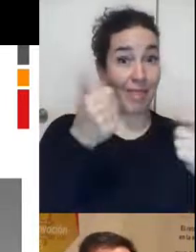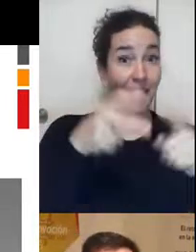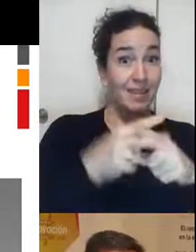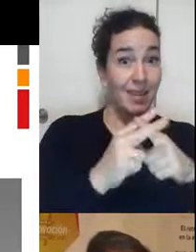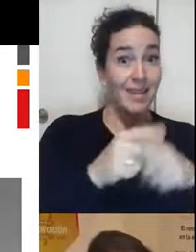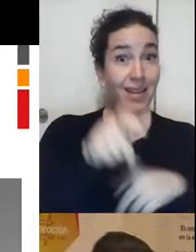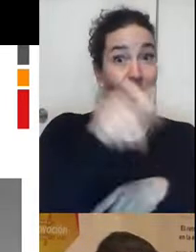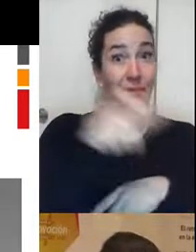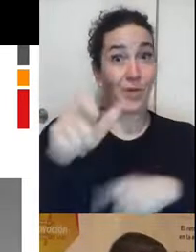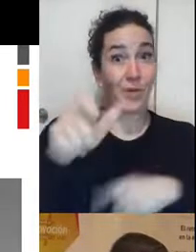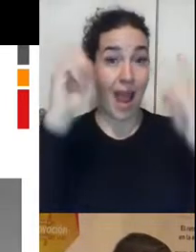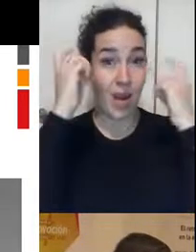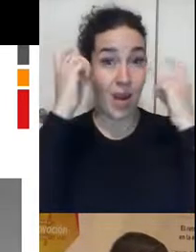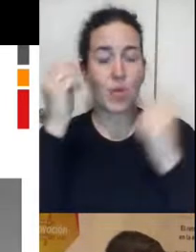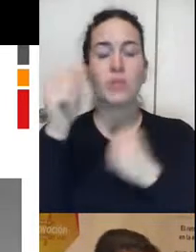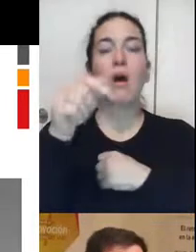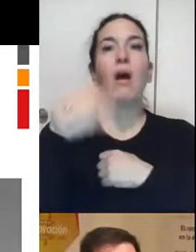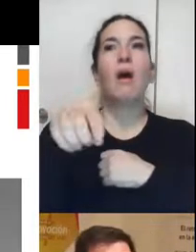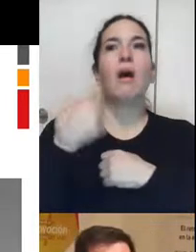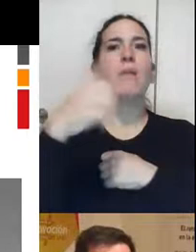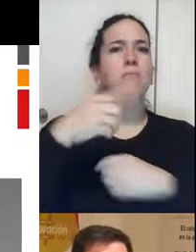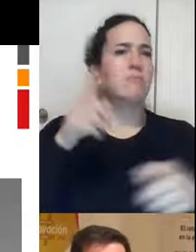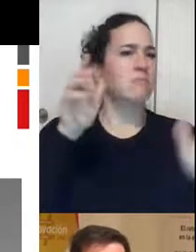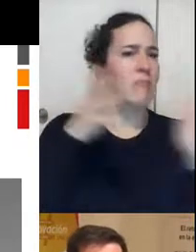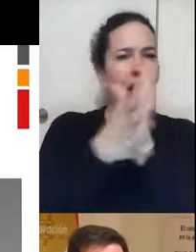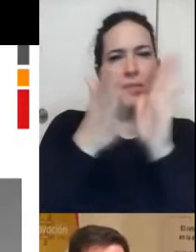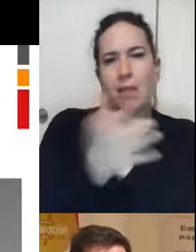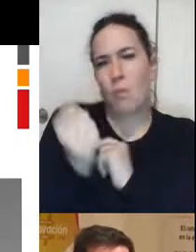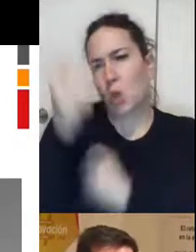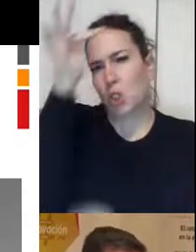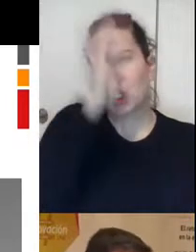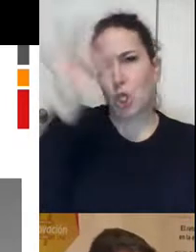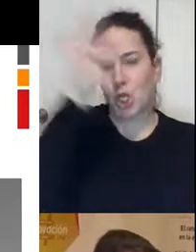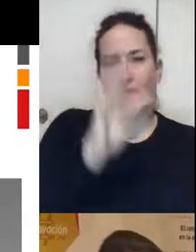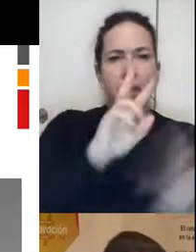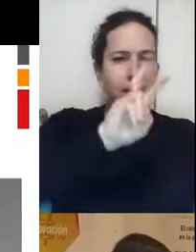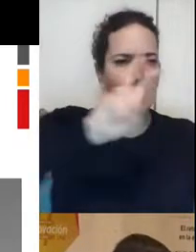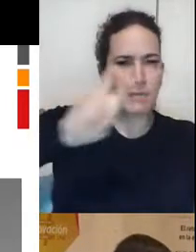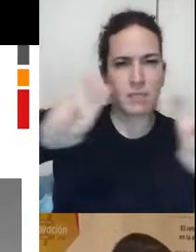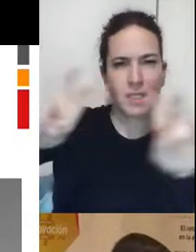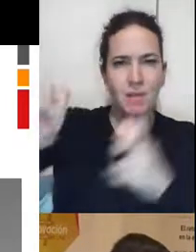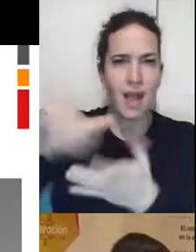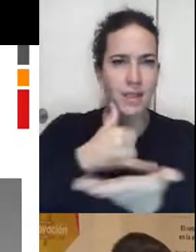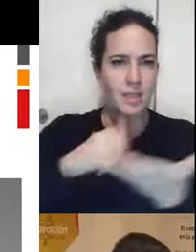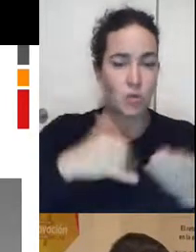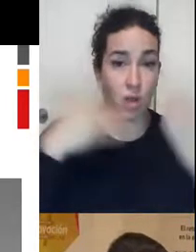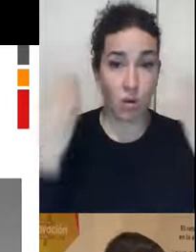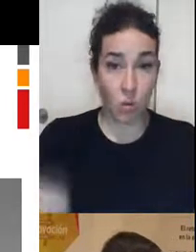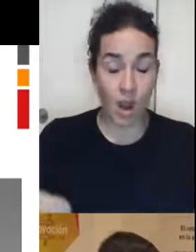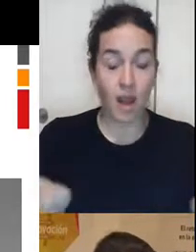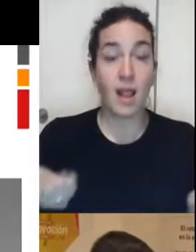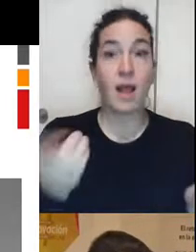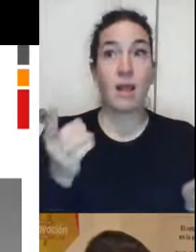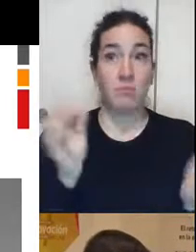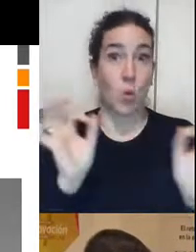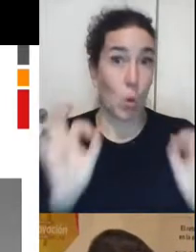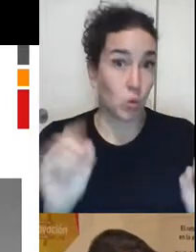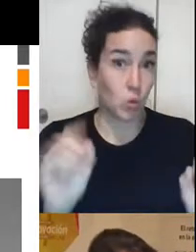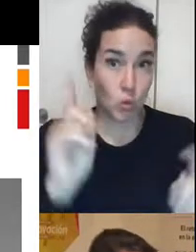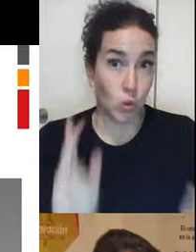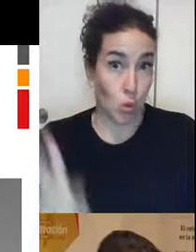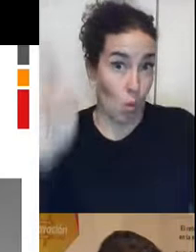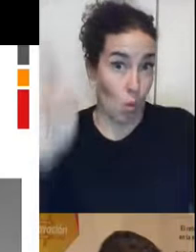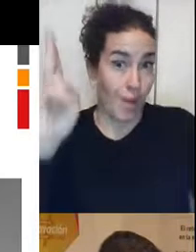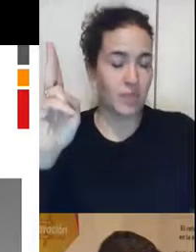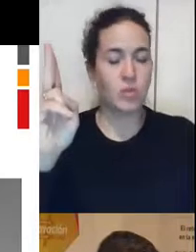reciben una serie de instrucciones y una explicación teórica en torno a los temas que se están dando en la asignatura en ese momento, y